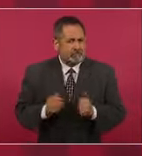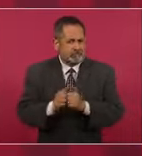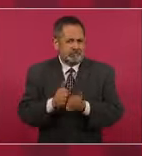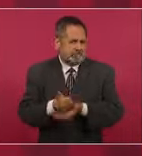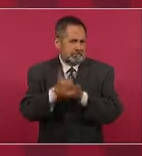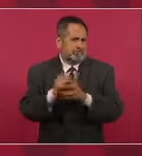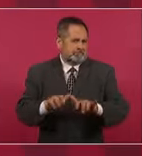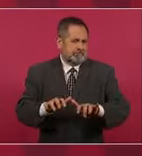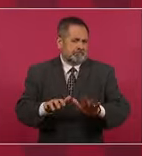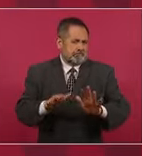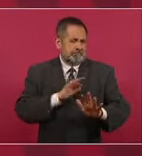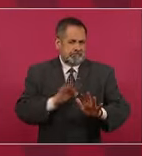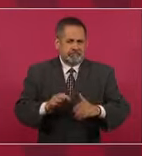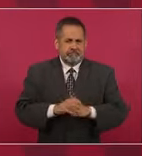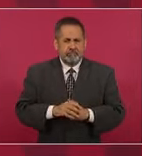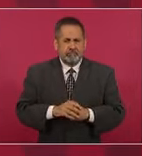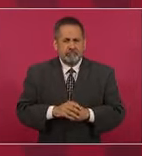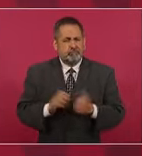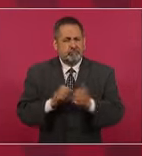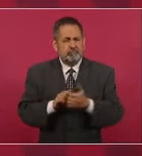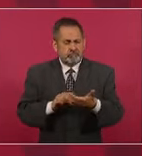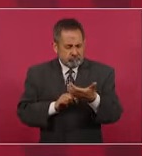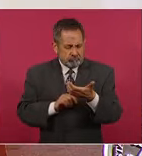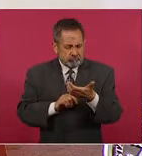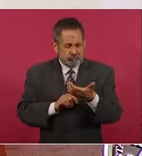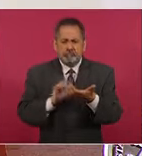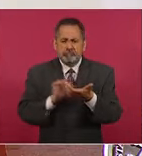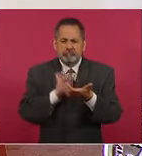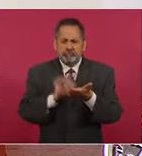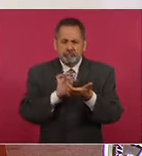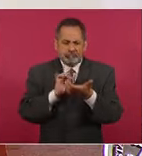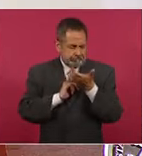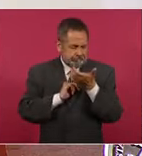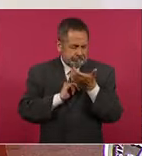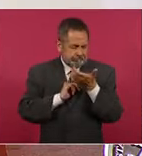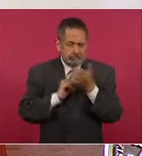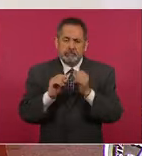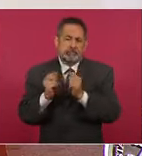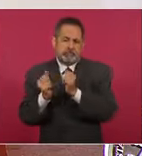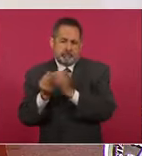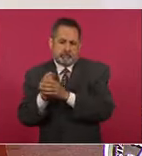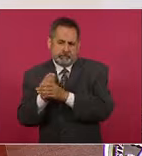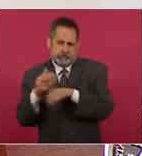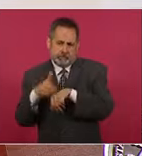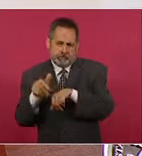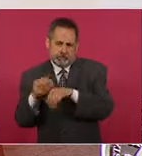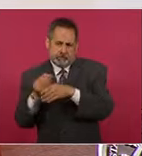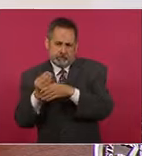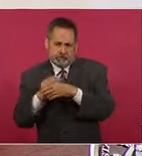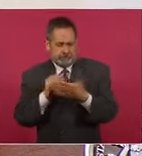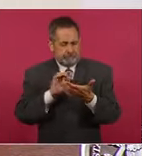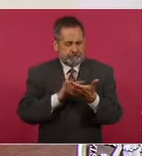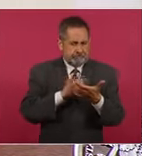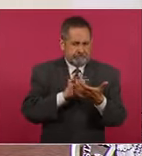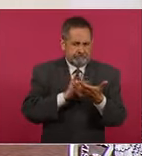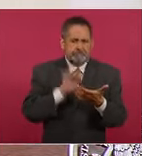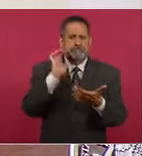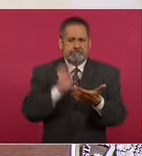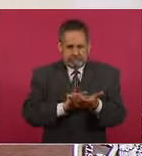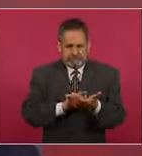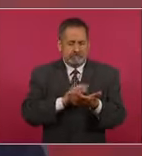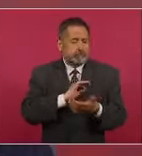electrónico, con el teléfono, con una clave. Eso se tiene que definir, tiene que quedar también